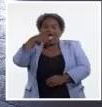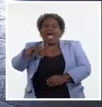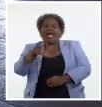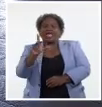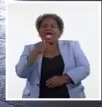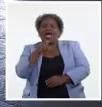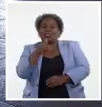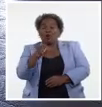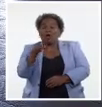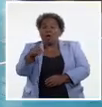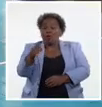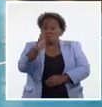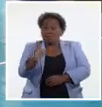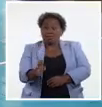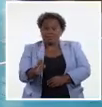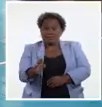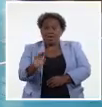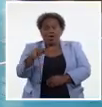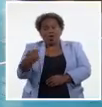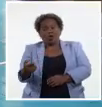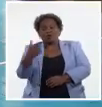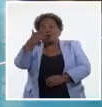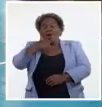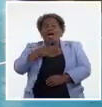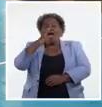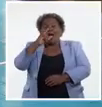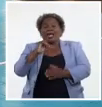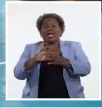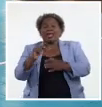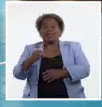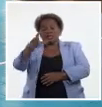Brasil. Tenemos a Ángel, que está jugando en Turquía.